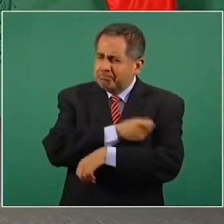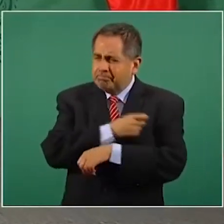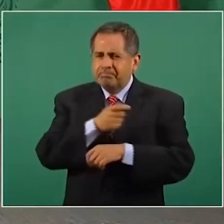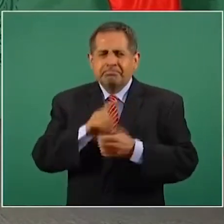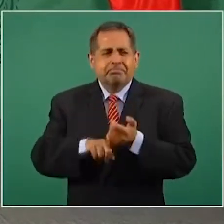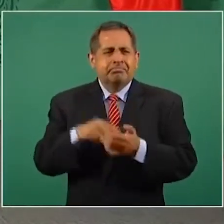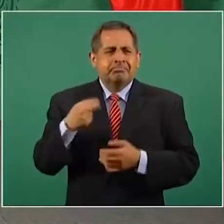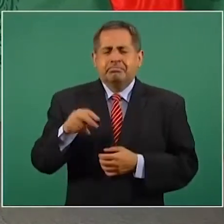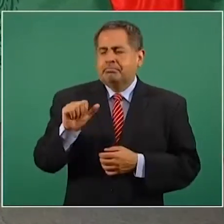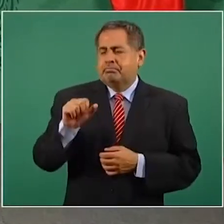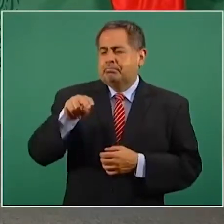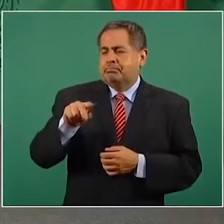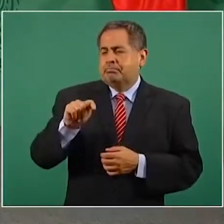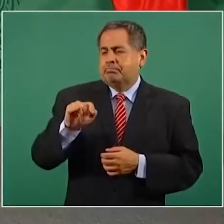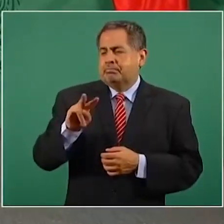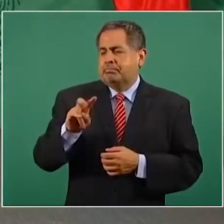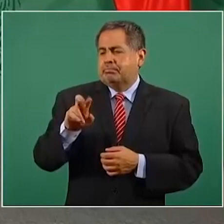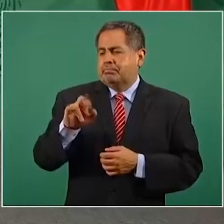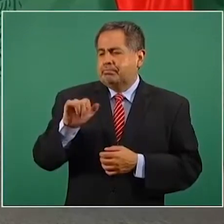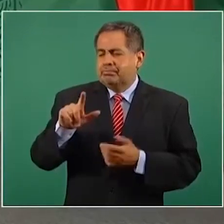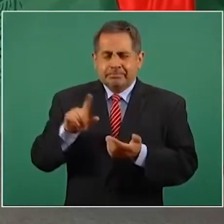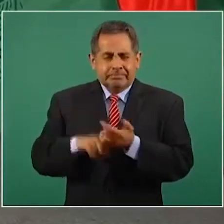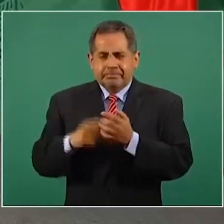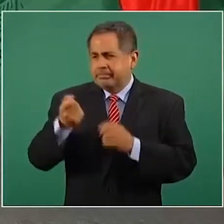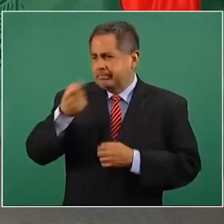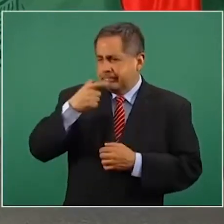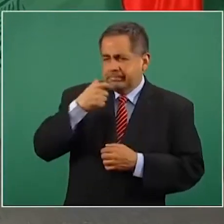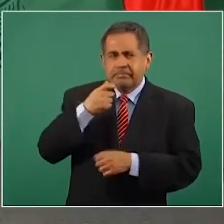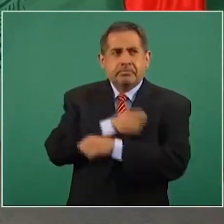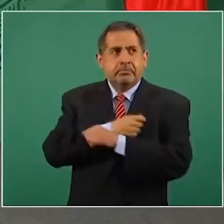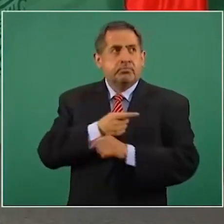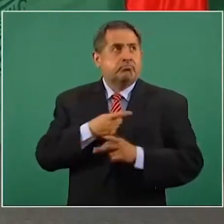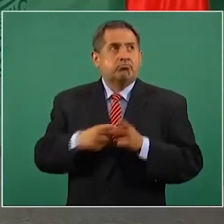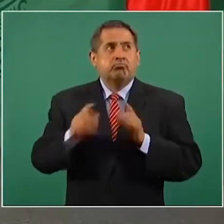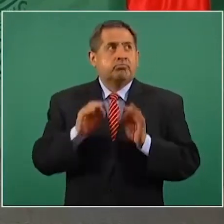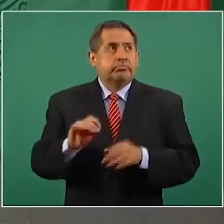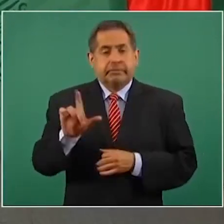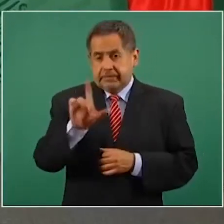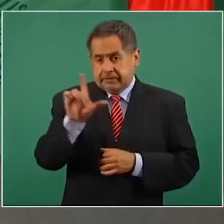antiviral, un medicamento antiviral desde el lunes,